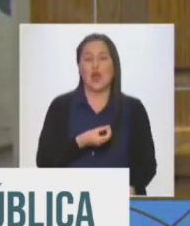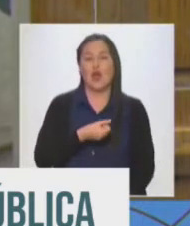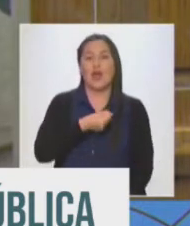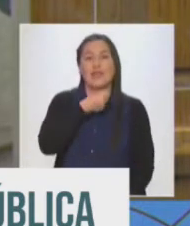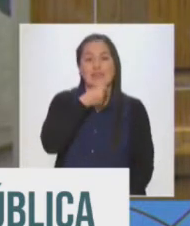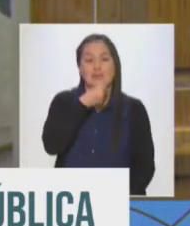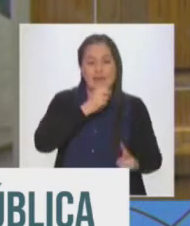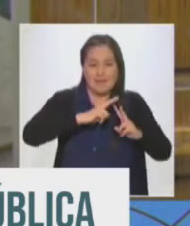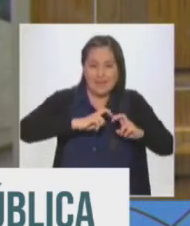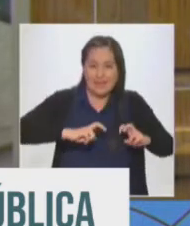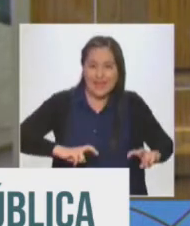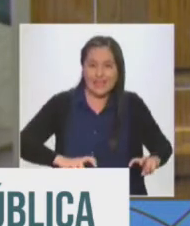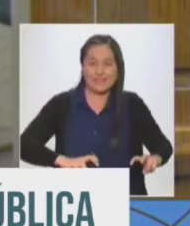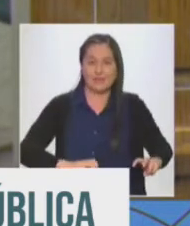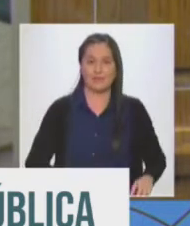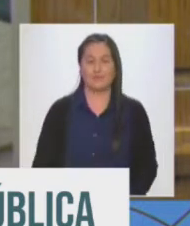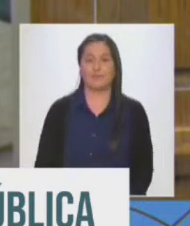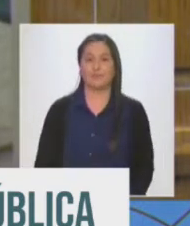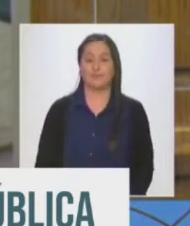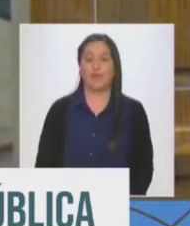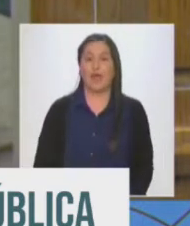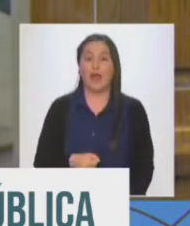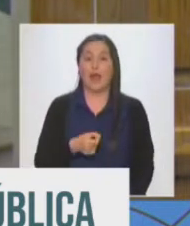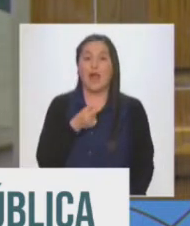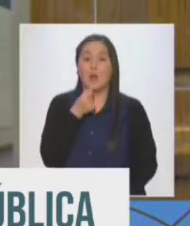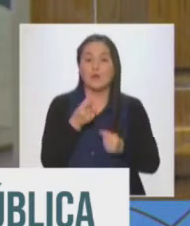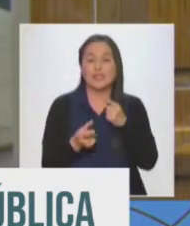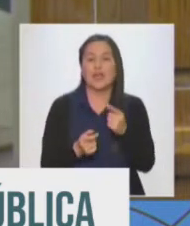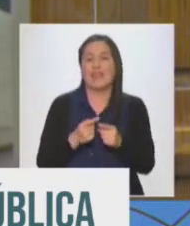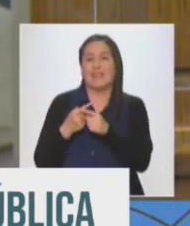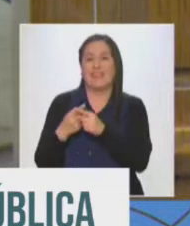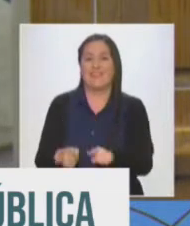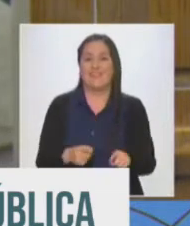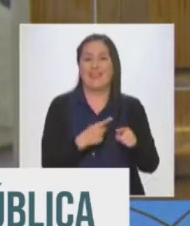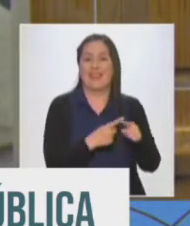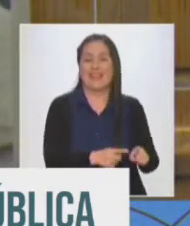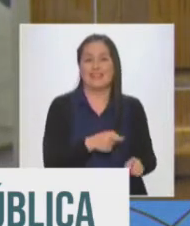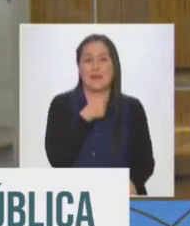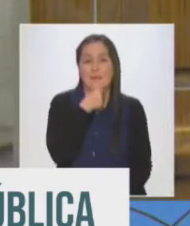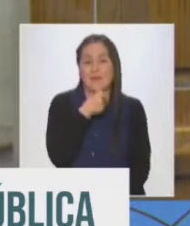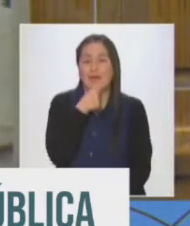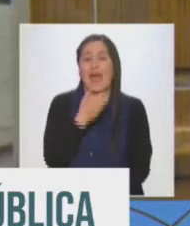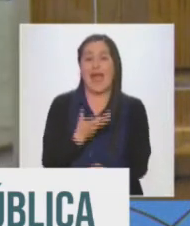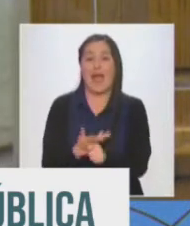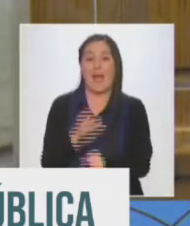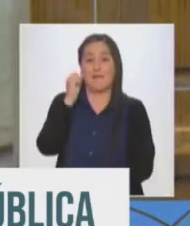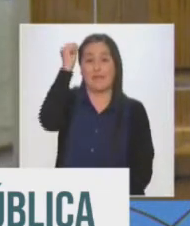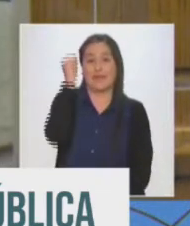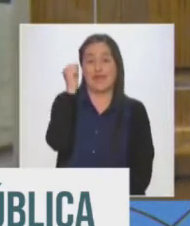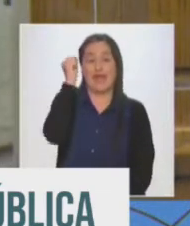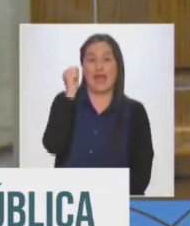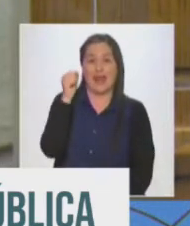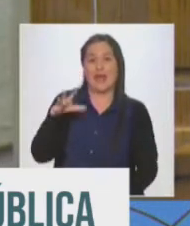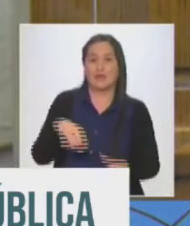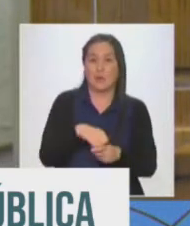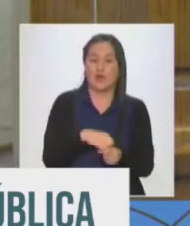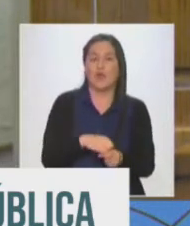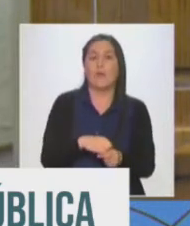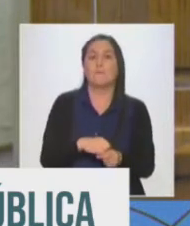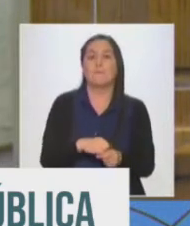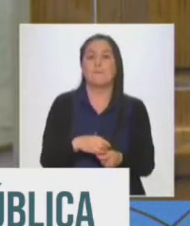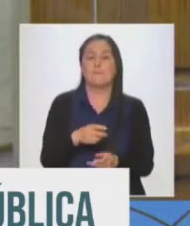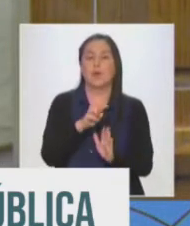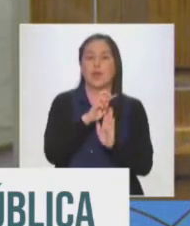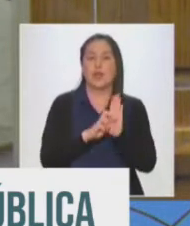este capítulo, los acusadores acompañaron distintas notas de prensa, en la cual aparece el presidente Piñera involucrado en la venta del proyecto Dominga a las Islas